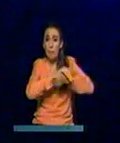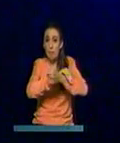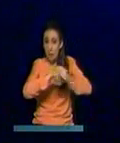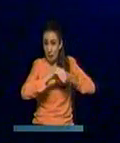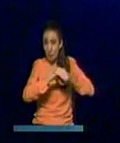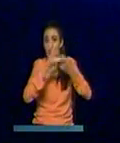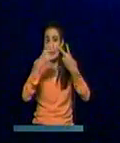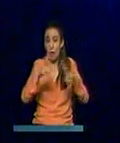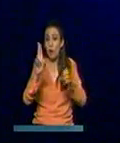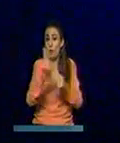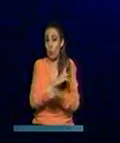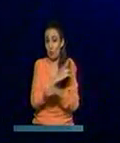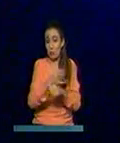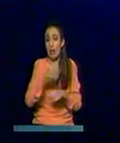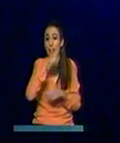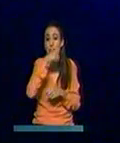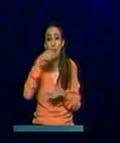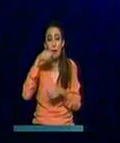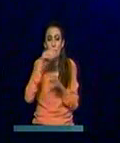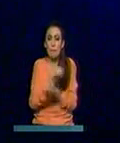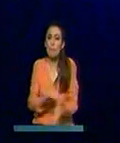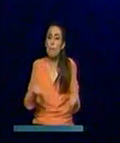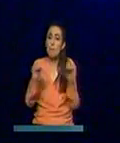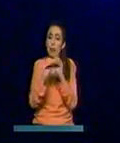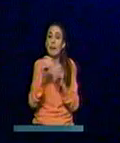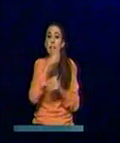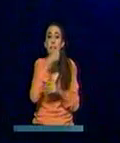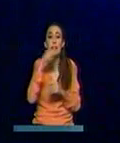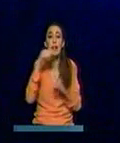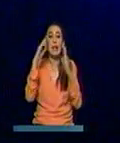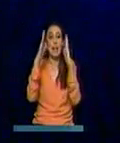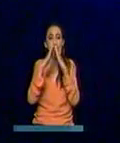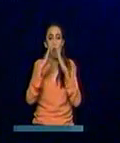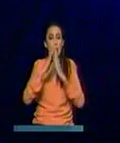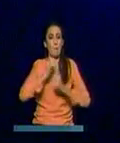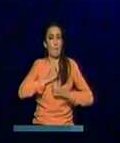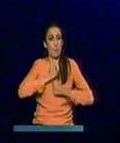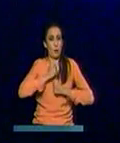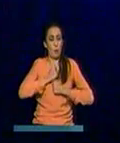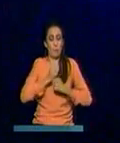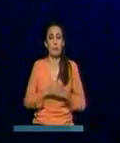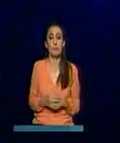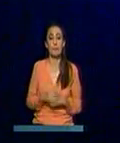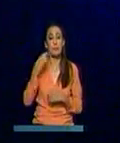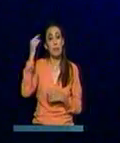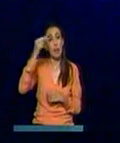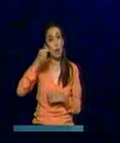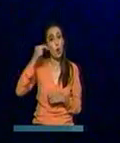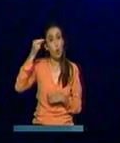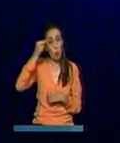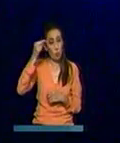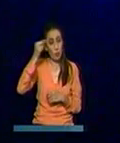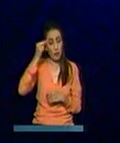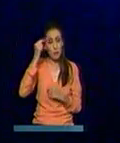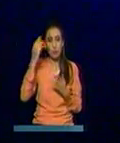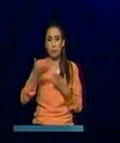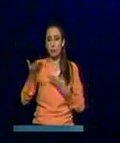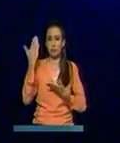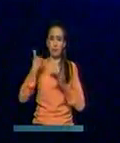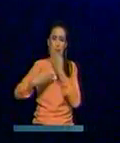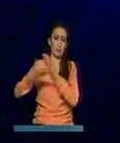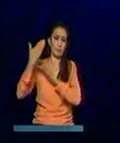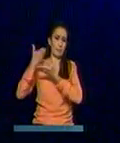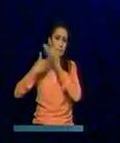una cerveza y más aún si es artesanal. El gobierno nacional viene comprometido desde hace muchísimo tiempo